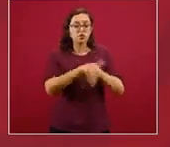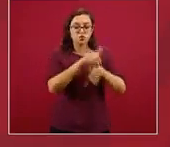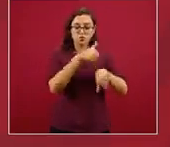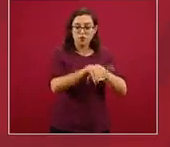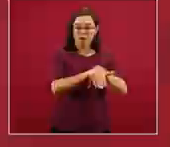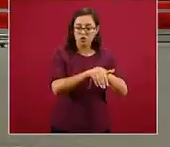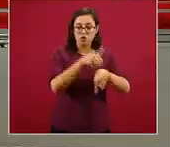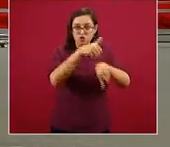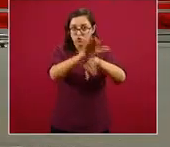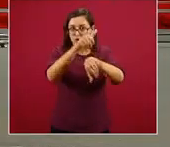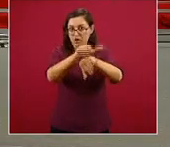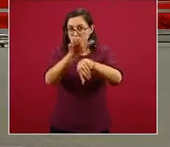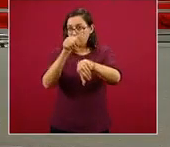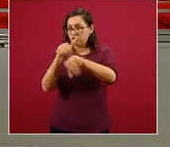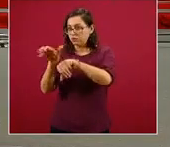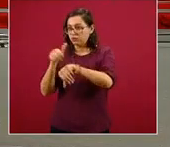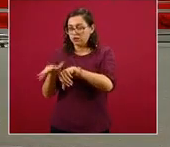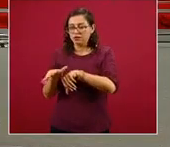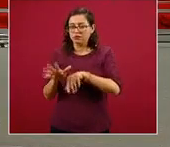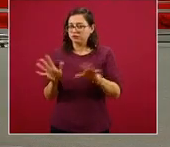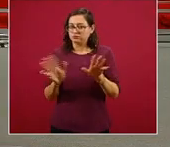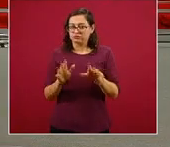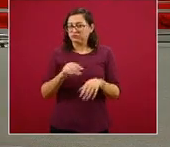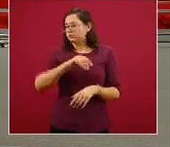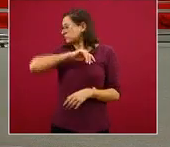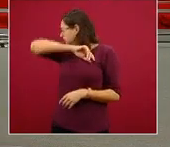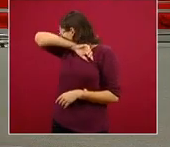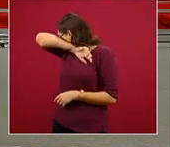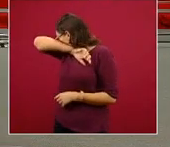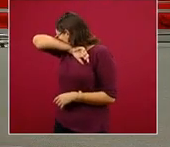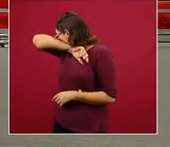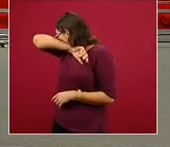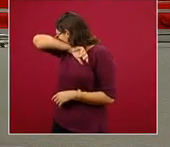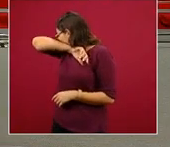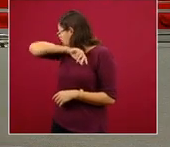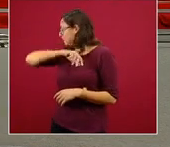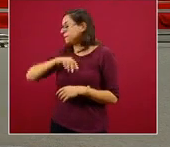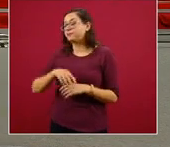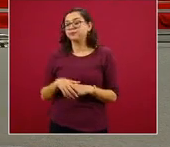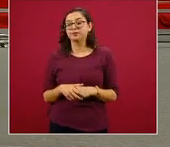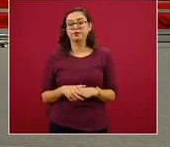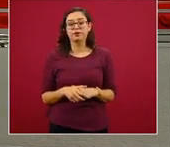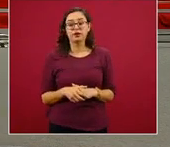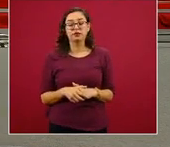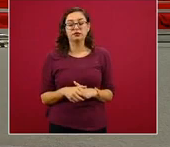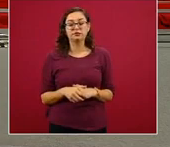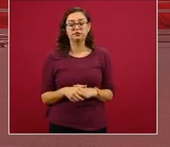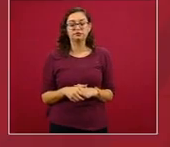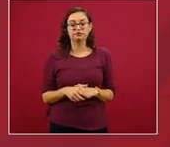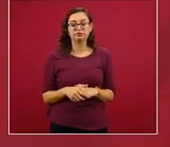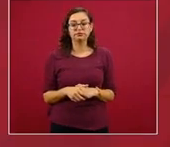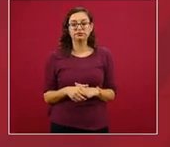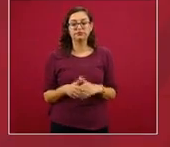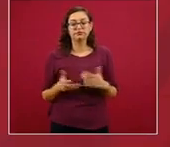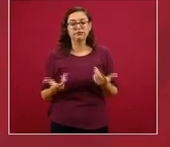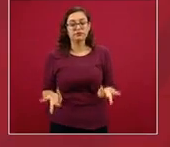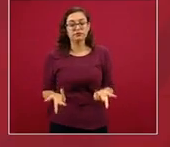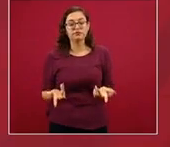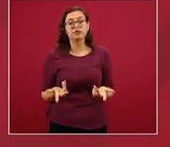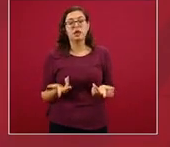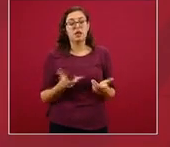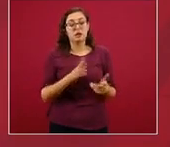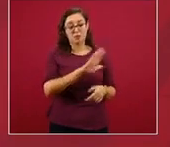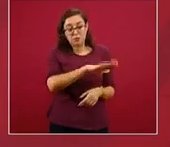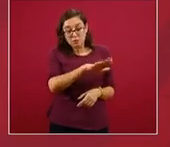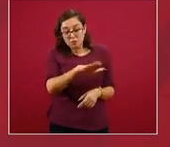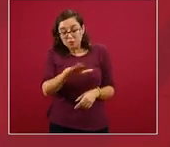total de profesionales de la salud que han fallecido, por ejemplo, cuál ha sido la carga de enfermedad